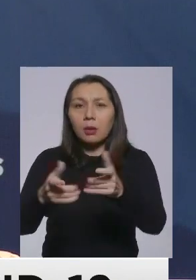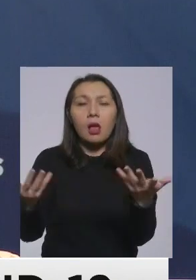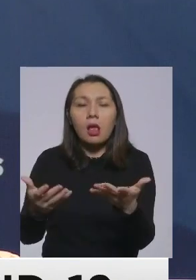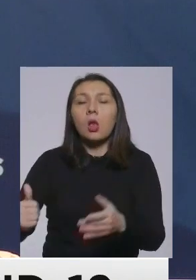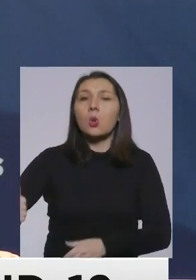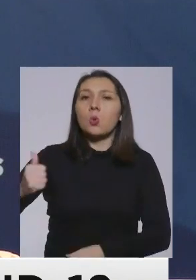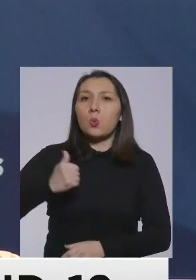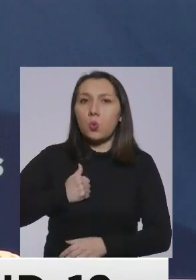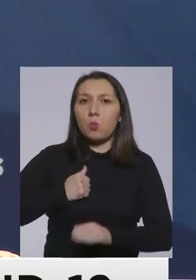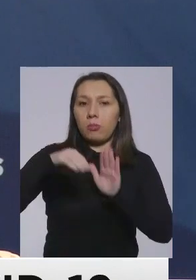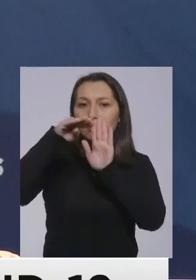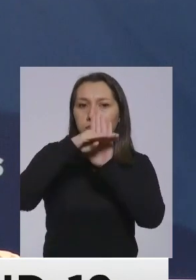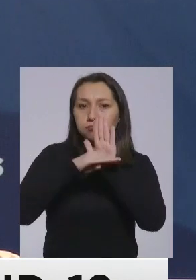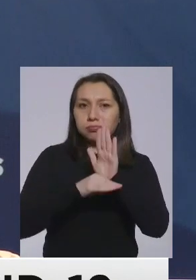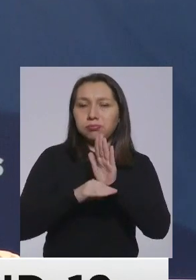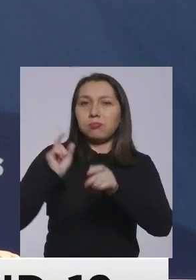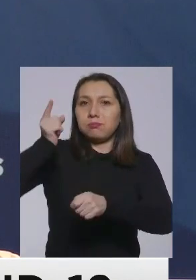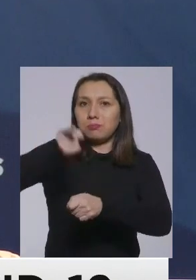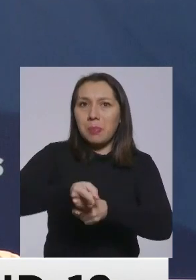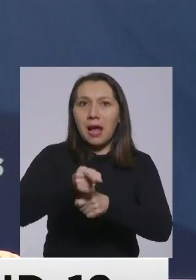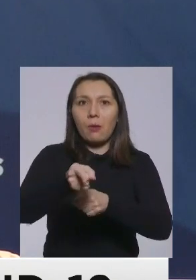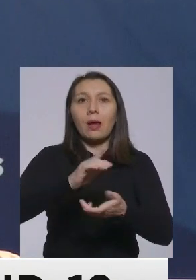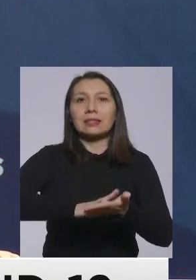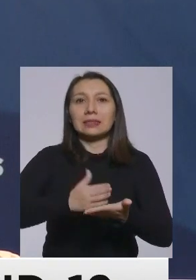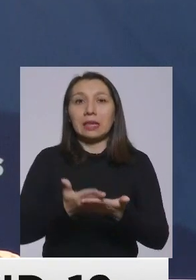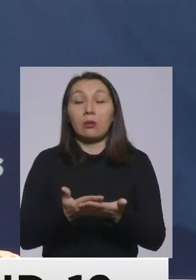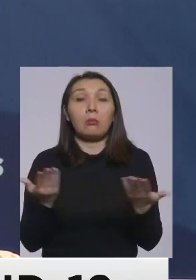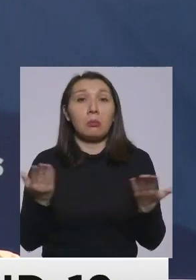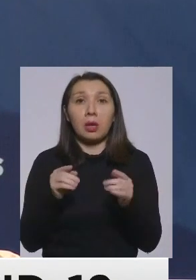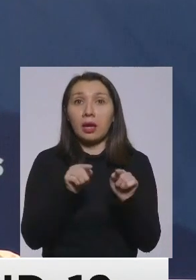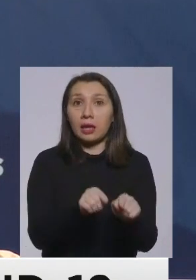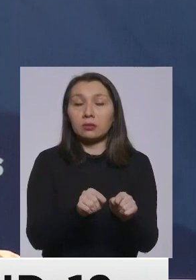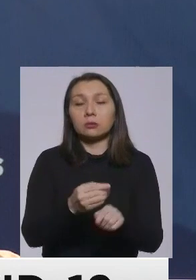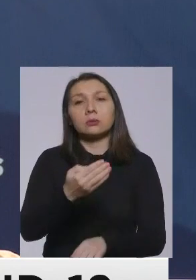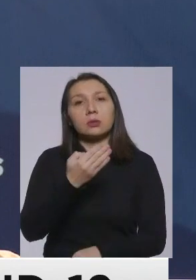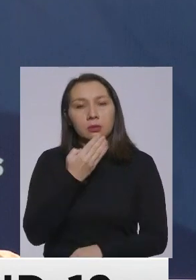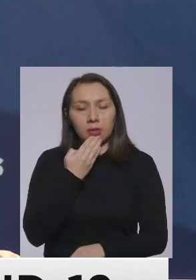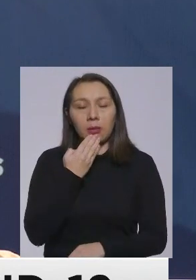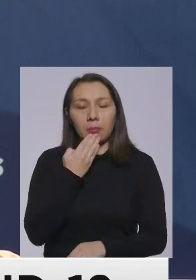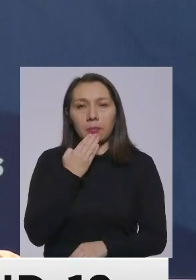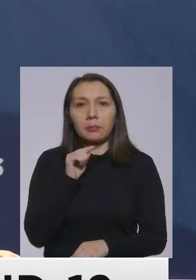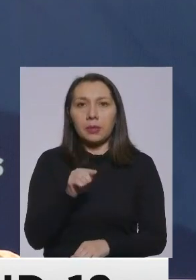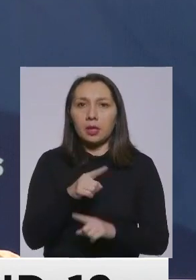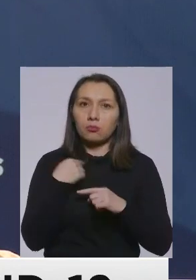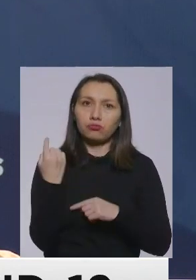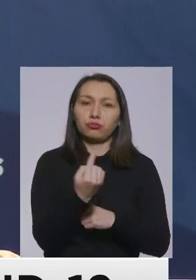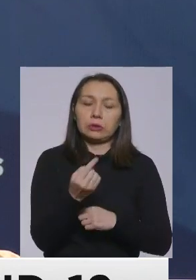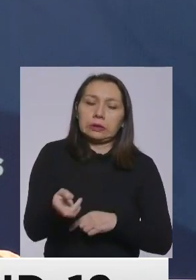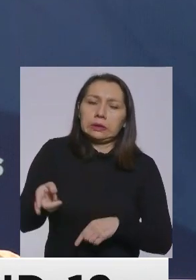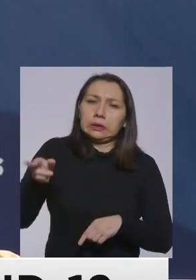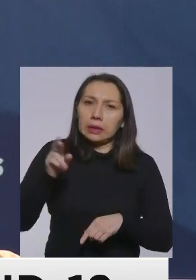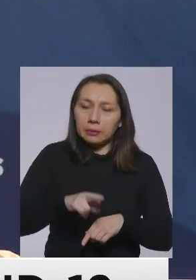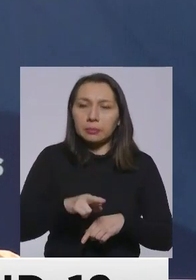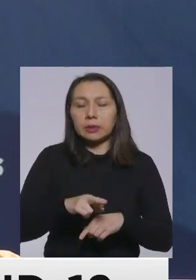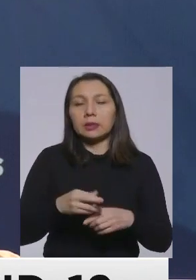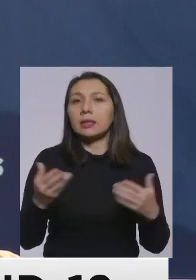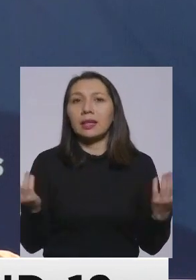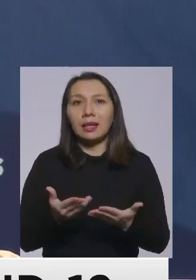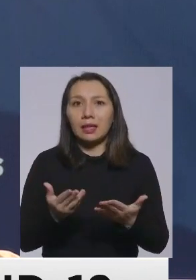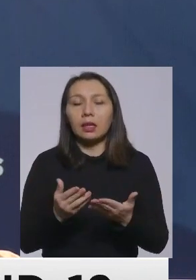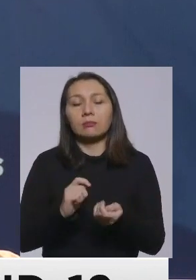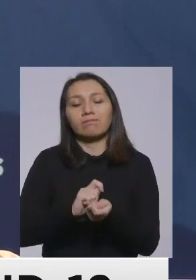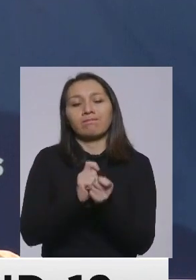cumplimiento de las medidas sanitarias y para eso también hemos insistido en